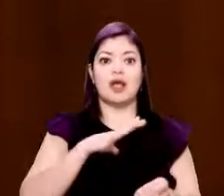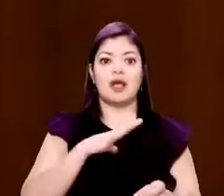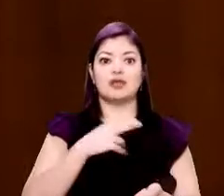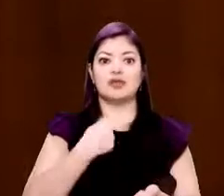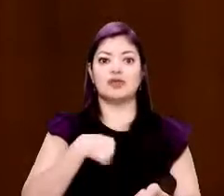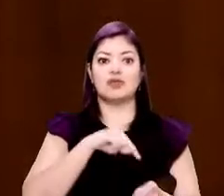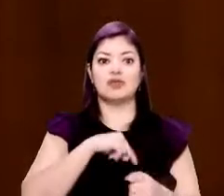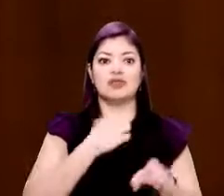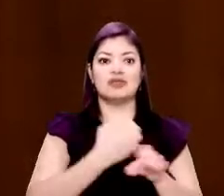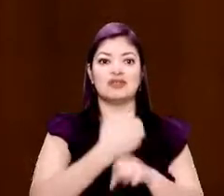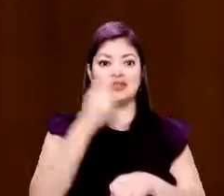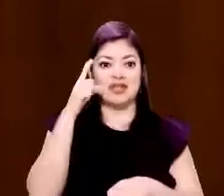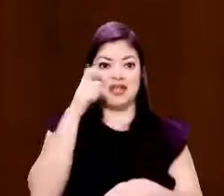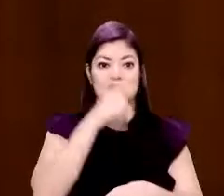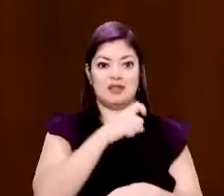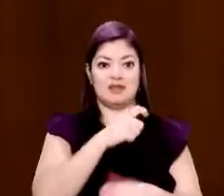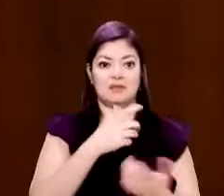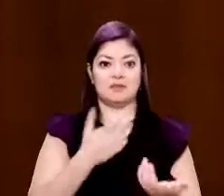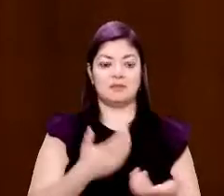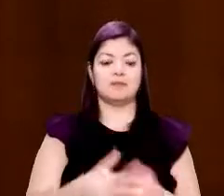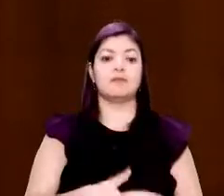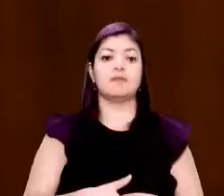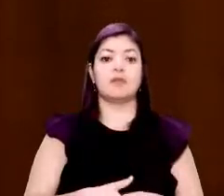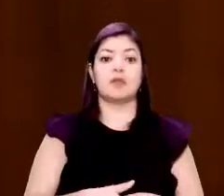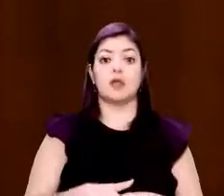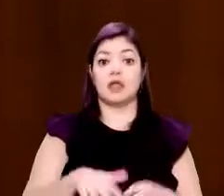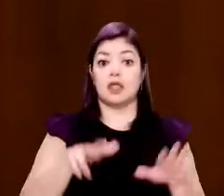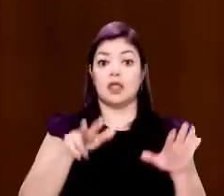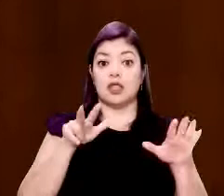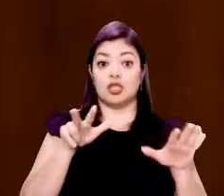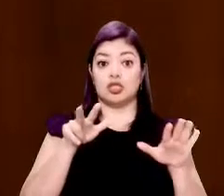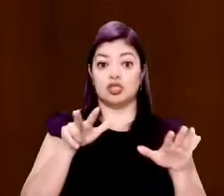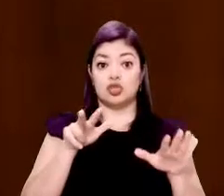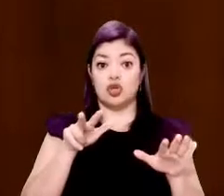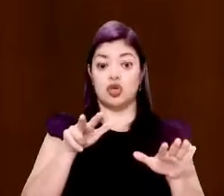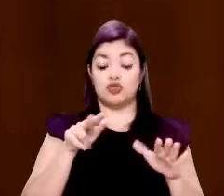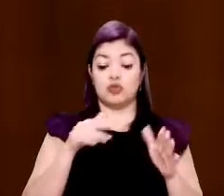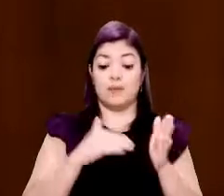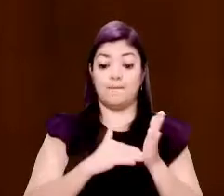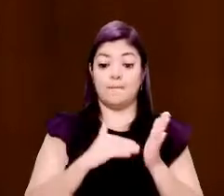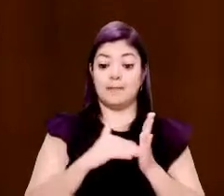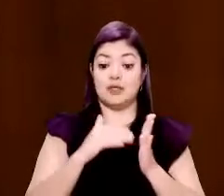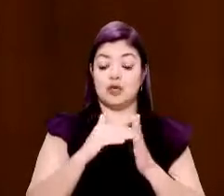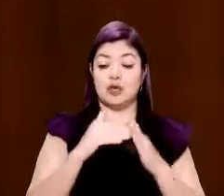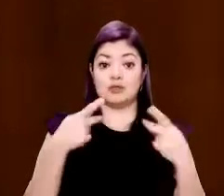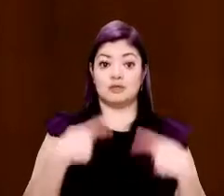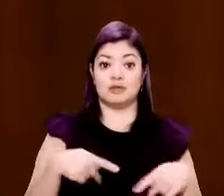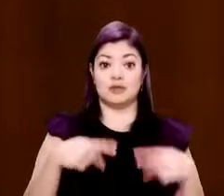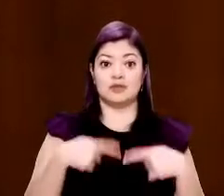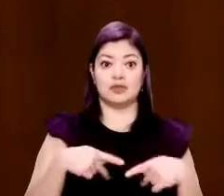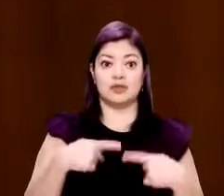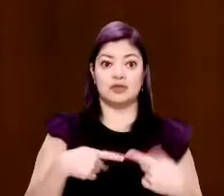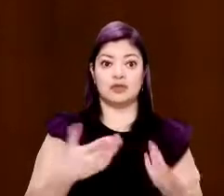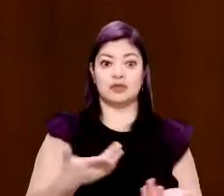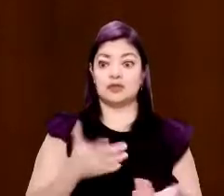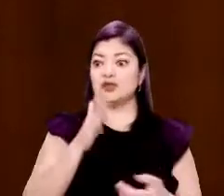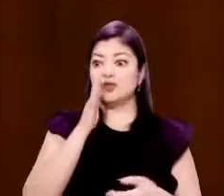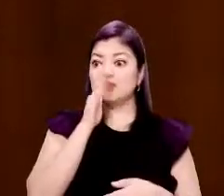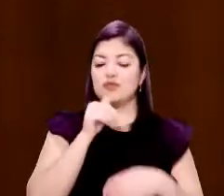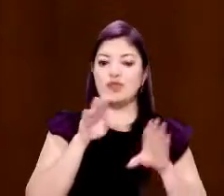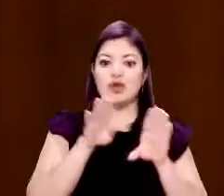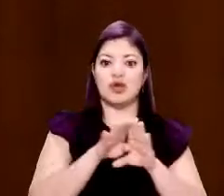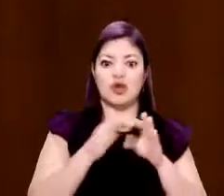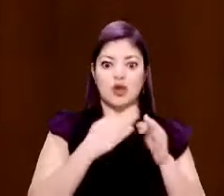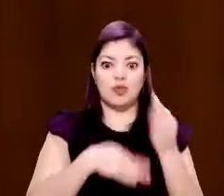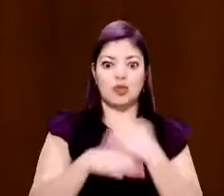entidad, pues con 18 millones de habitantes resulta complicado tener una alta incidencia